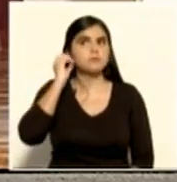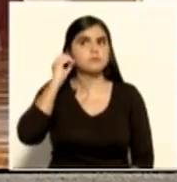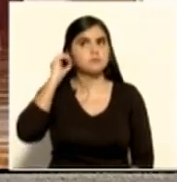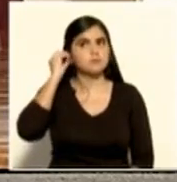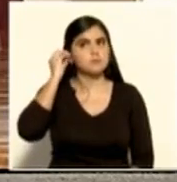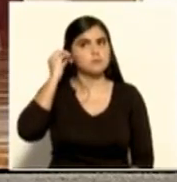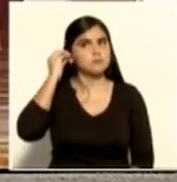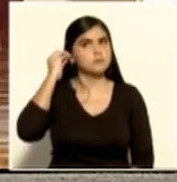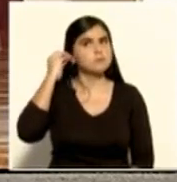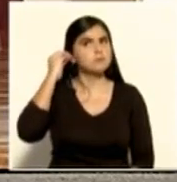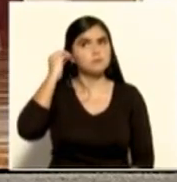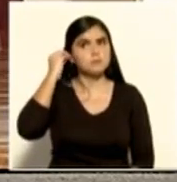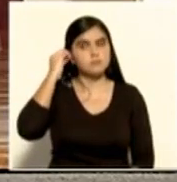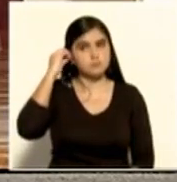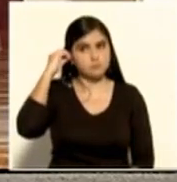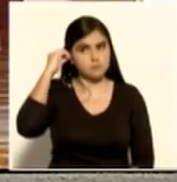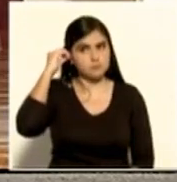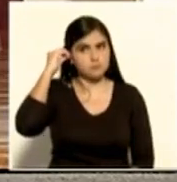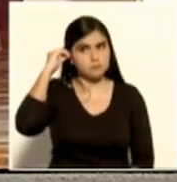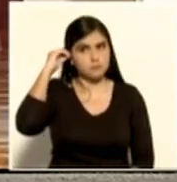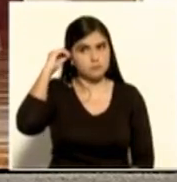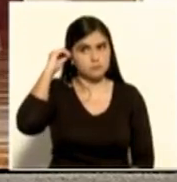Gracias.